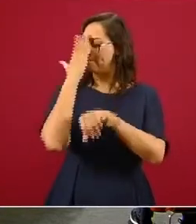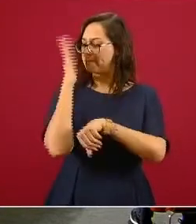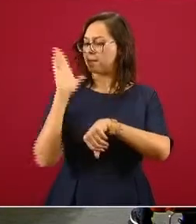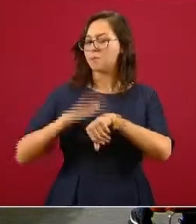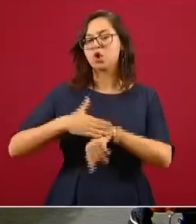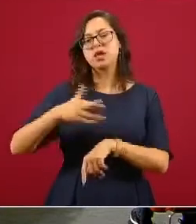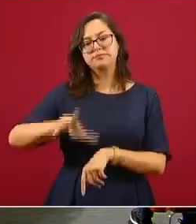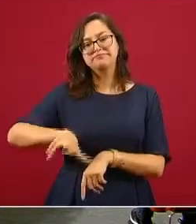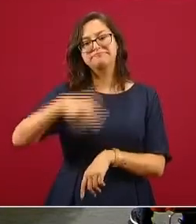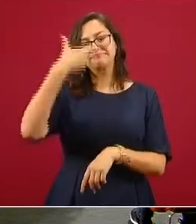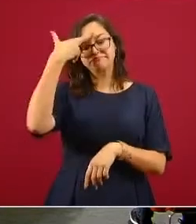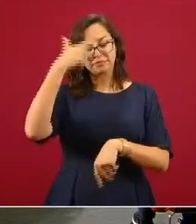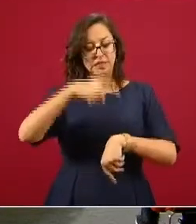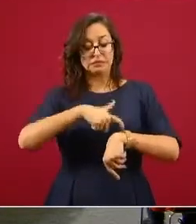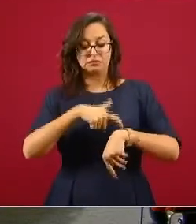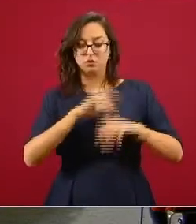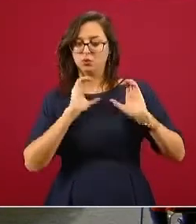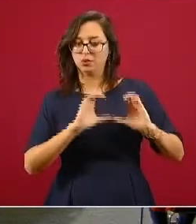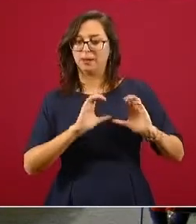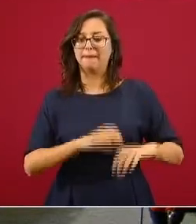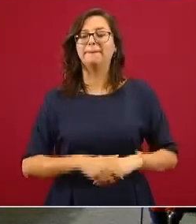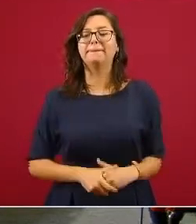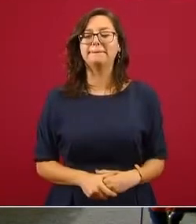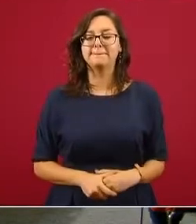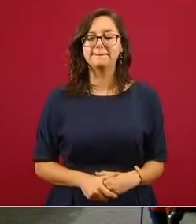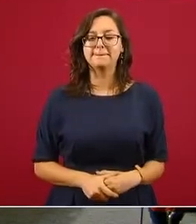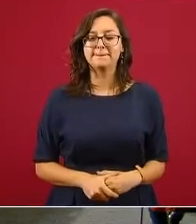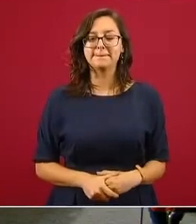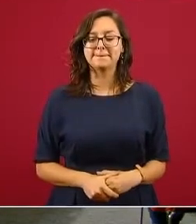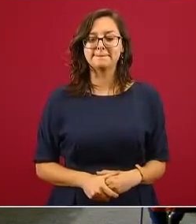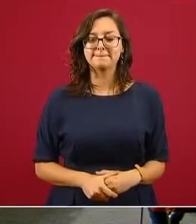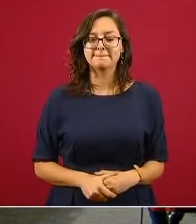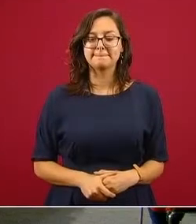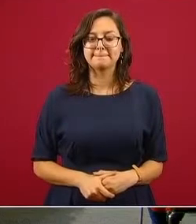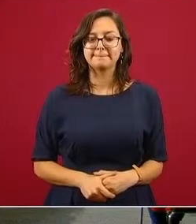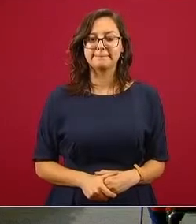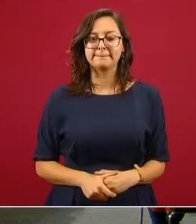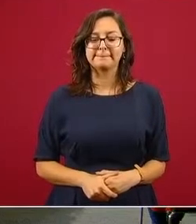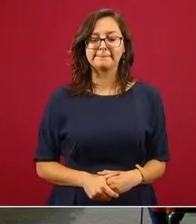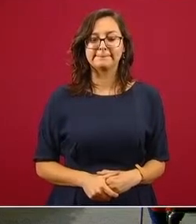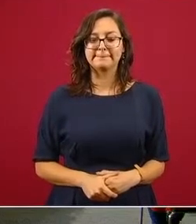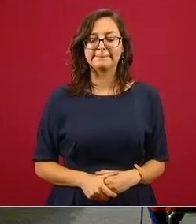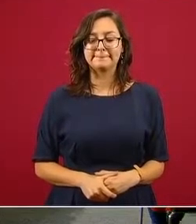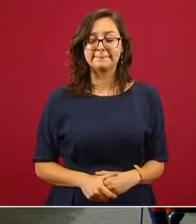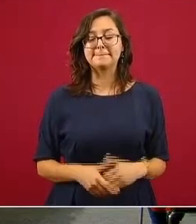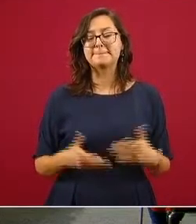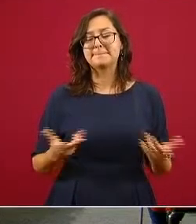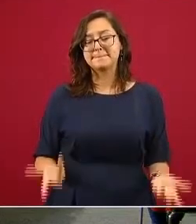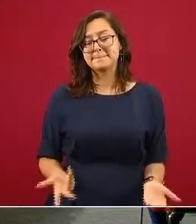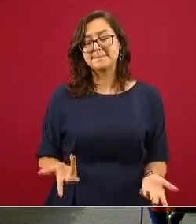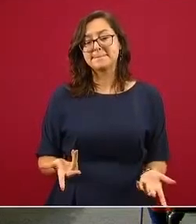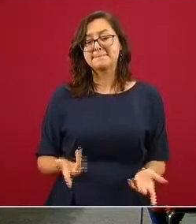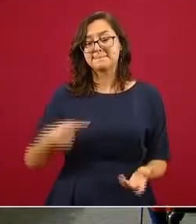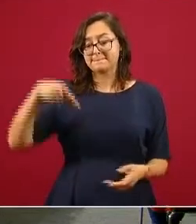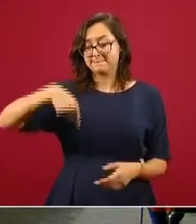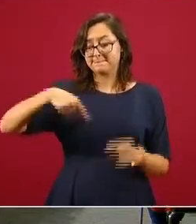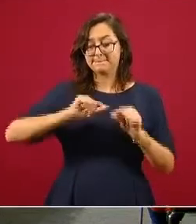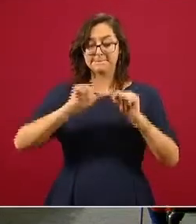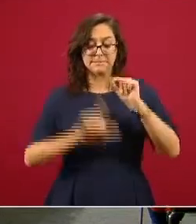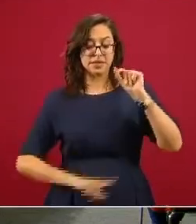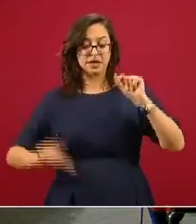estar pendientes aquí del tiempo. Entonces, decíamos que cuando empezó la epidemia en